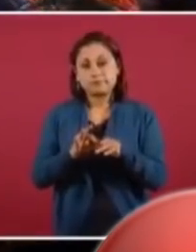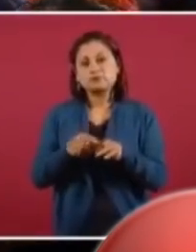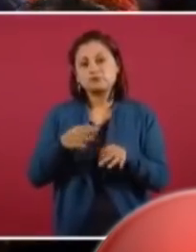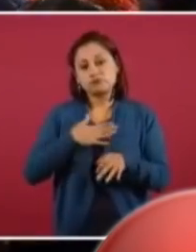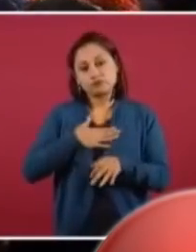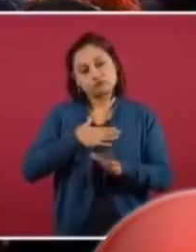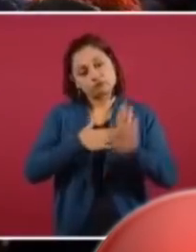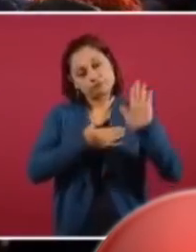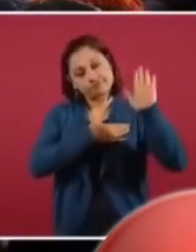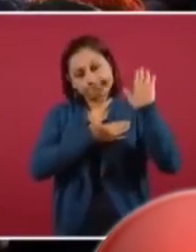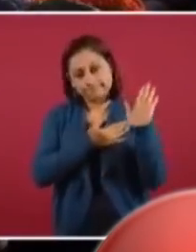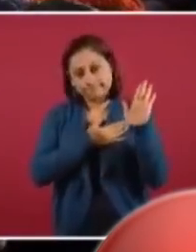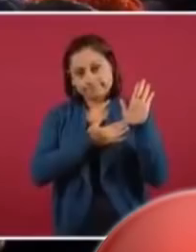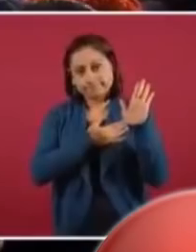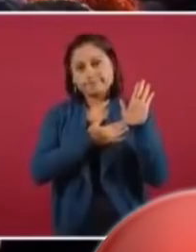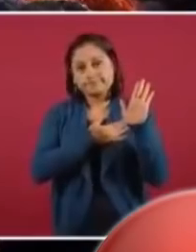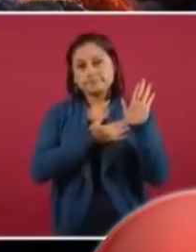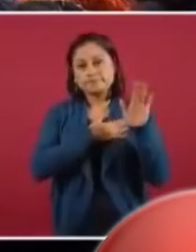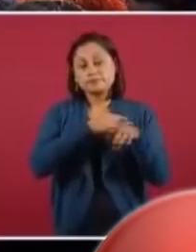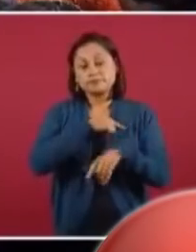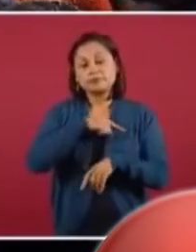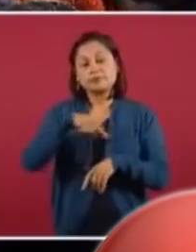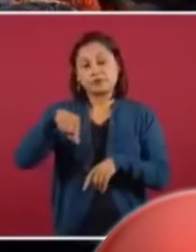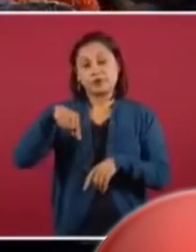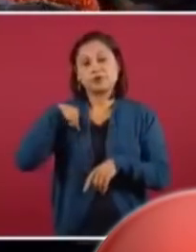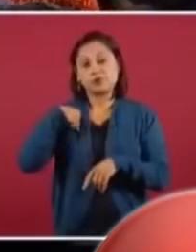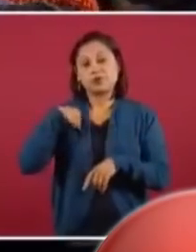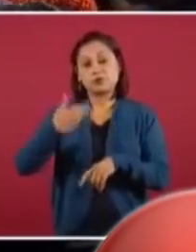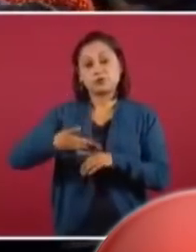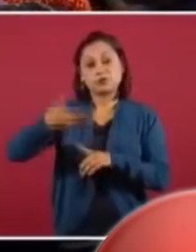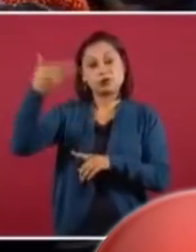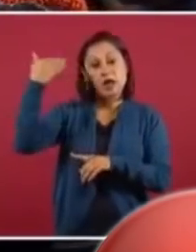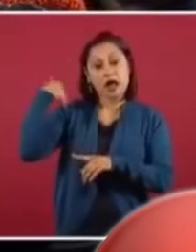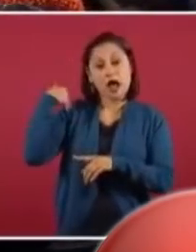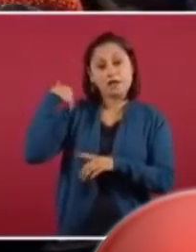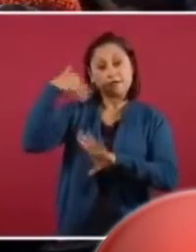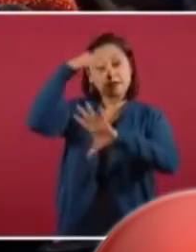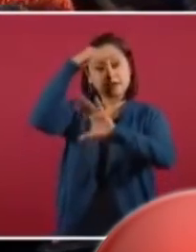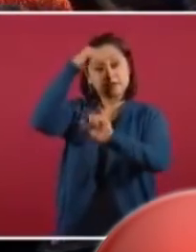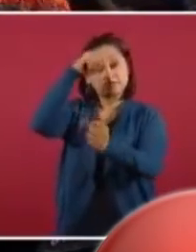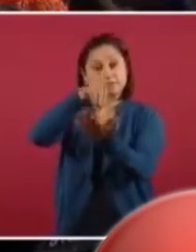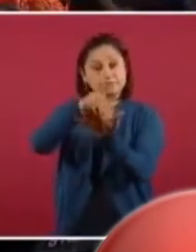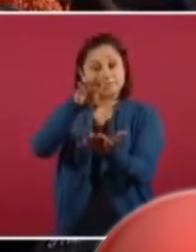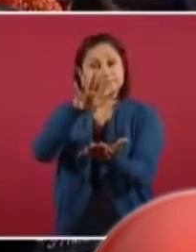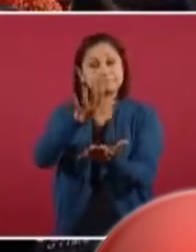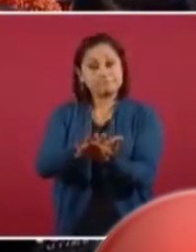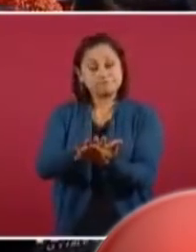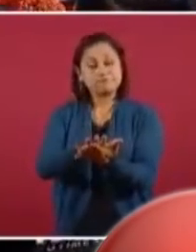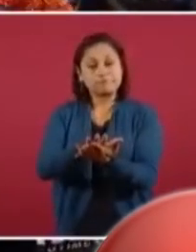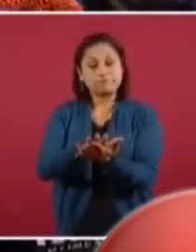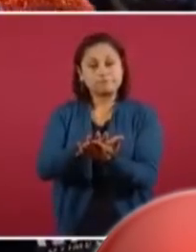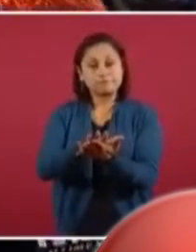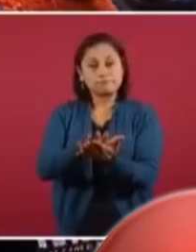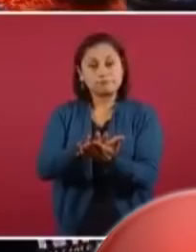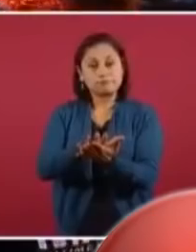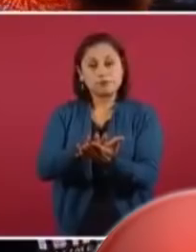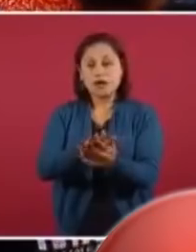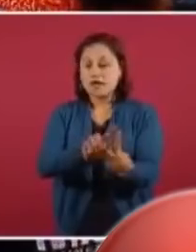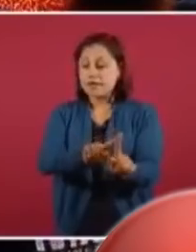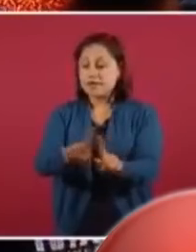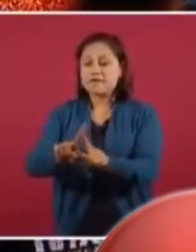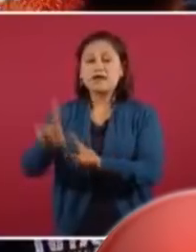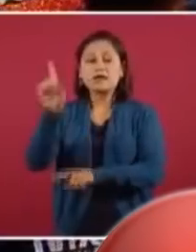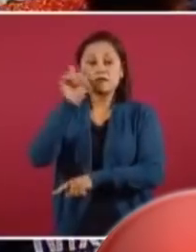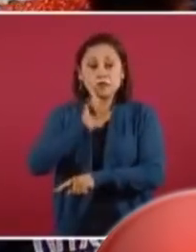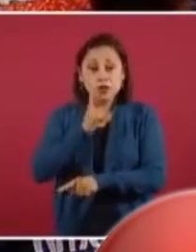compromiso que hemos adquirido, el compromiso que tenemos con las mujeres y con la